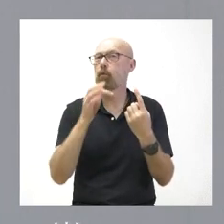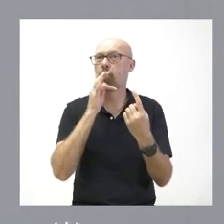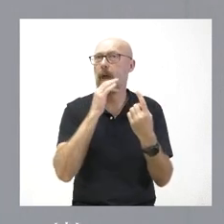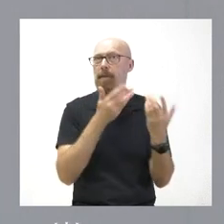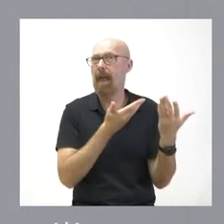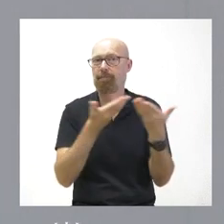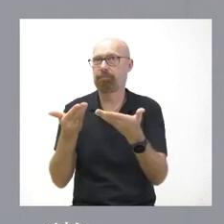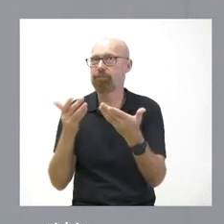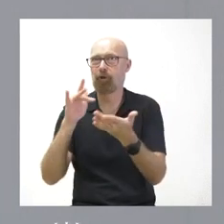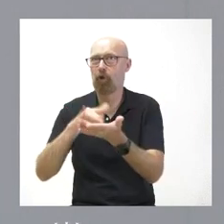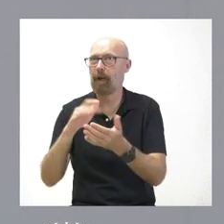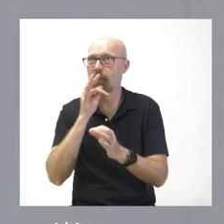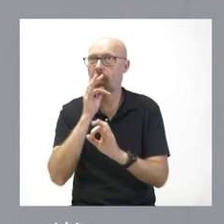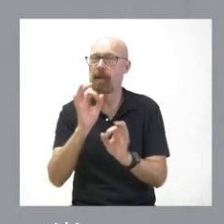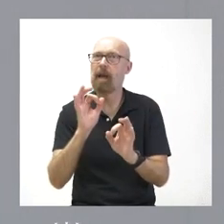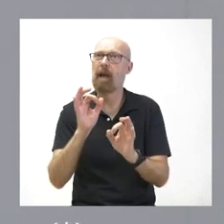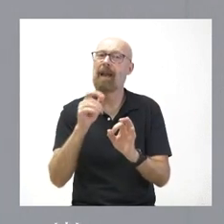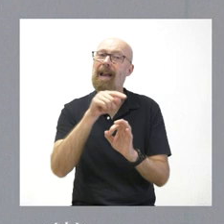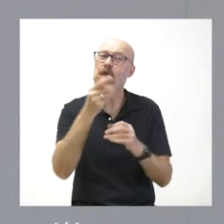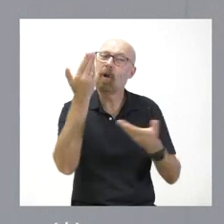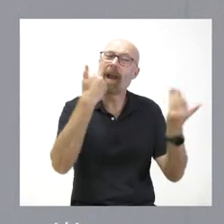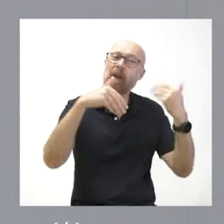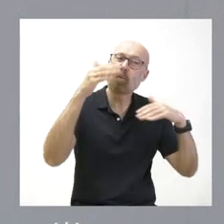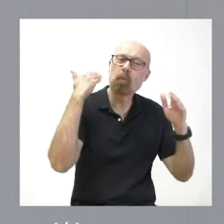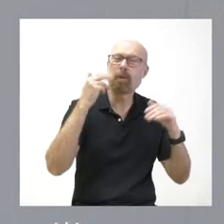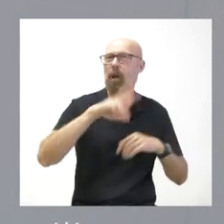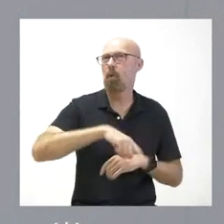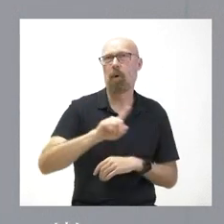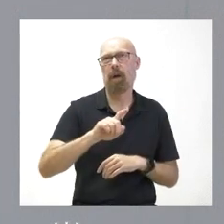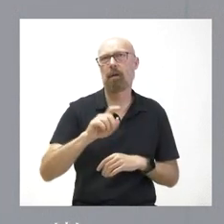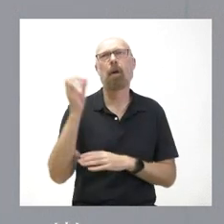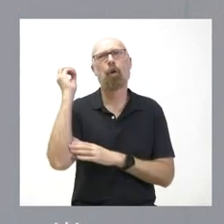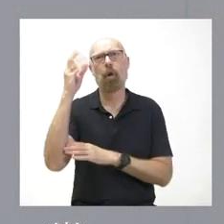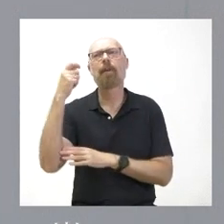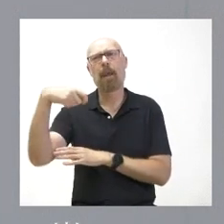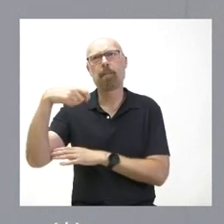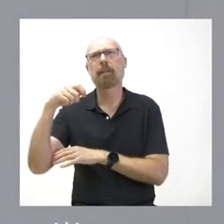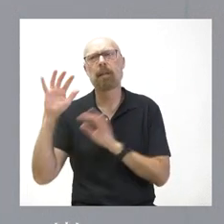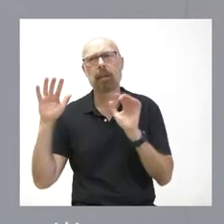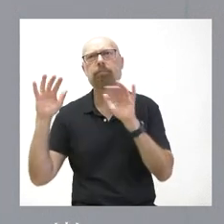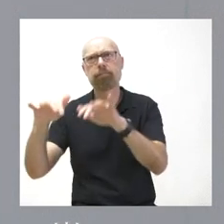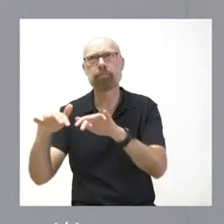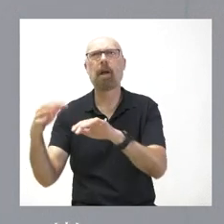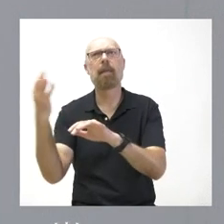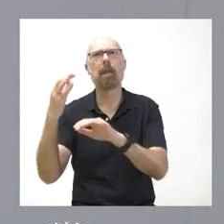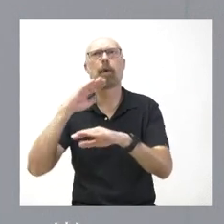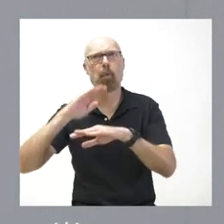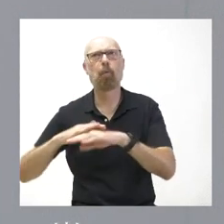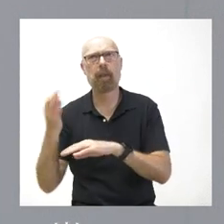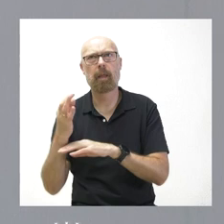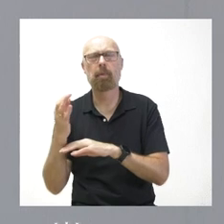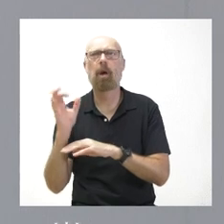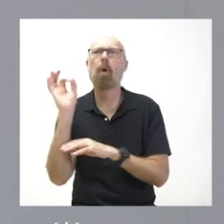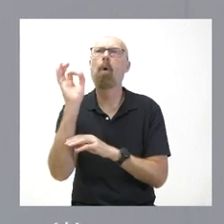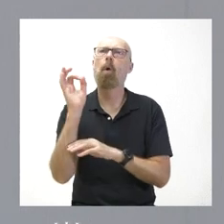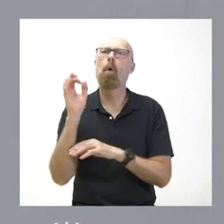pueden servir de excusa o de argumento para no celebrar esta conferencia de presidentes o para no abordar de